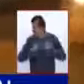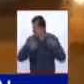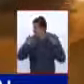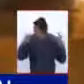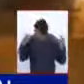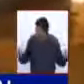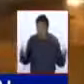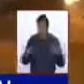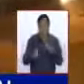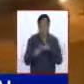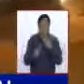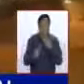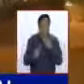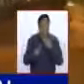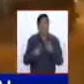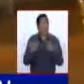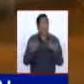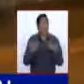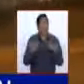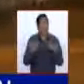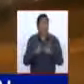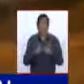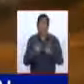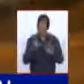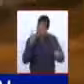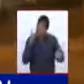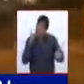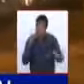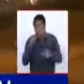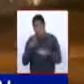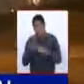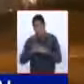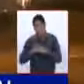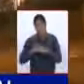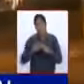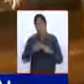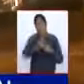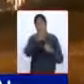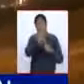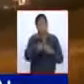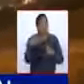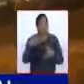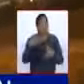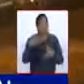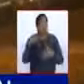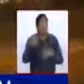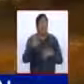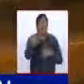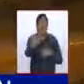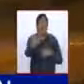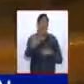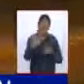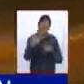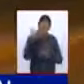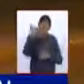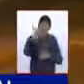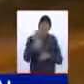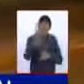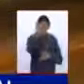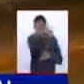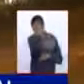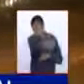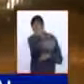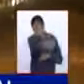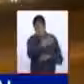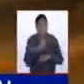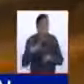realmente grande. La distancia de donde empieza a donde termina sobrepasa por lo menos las 2 cuadras de distancia.